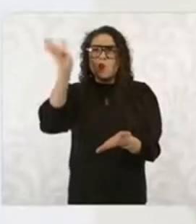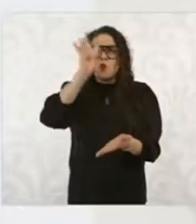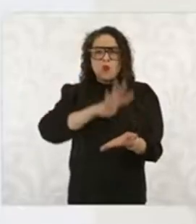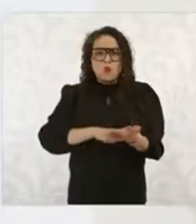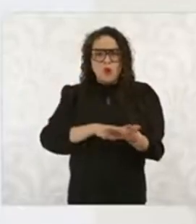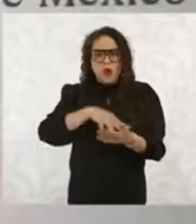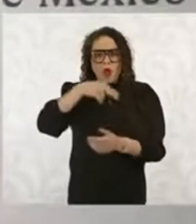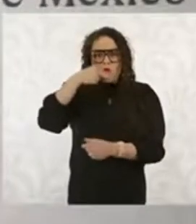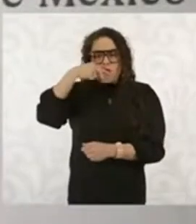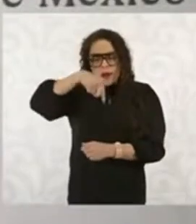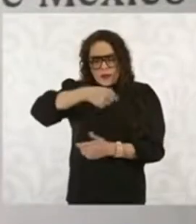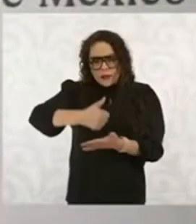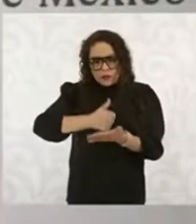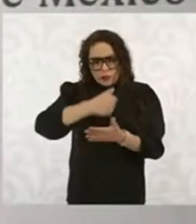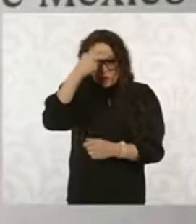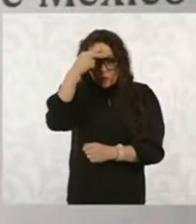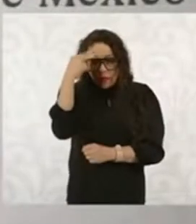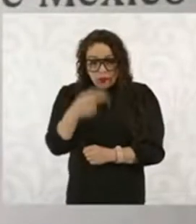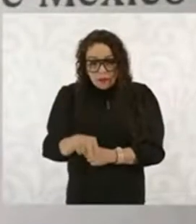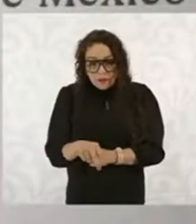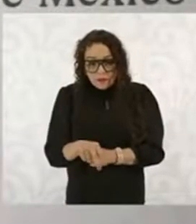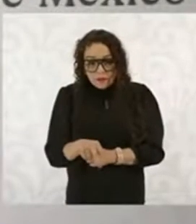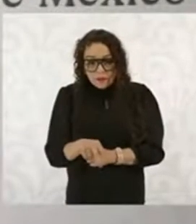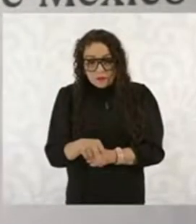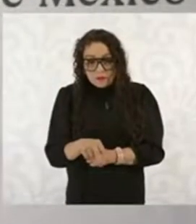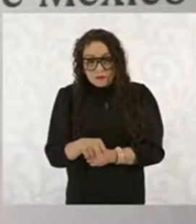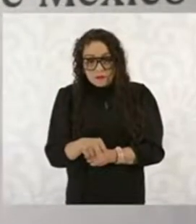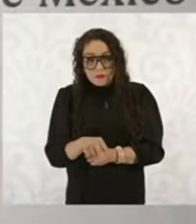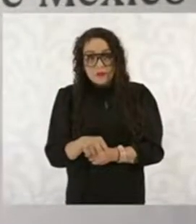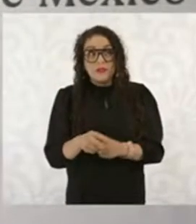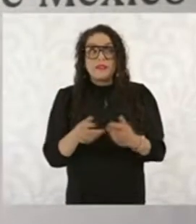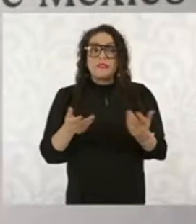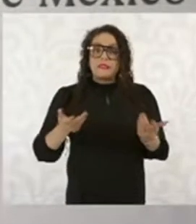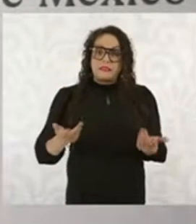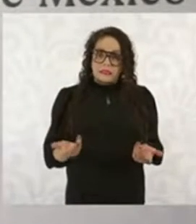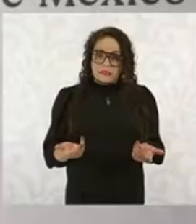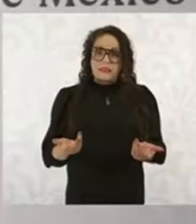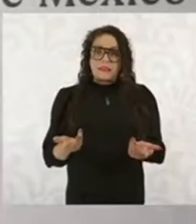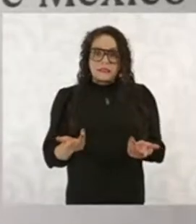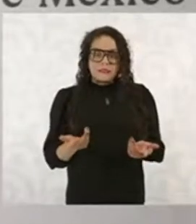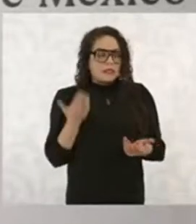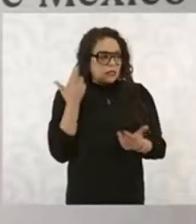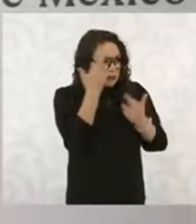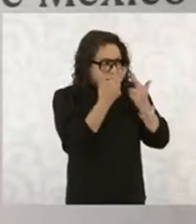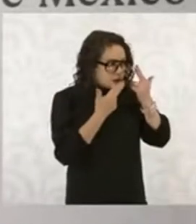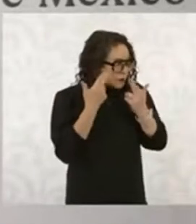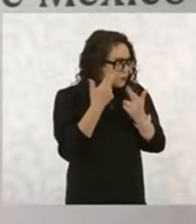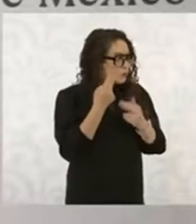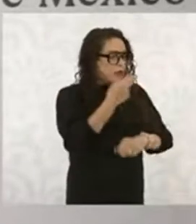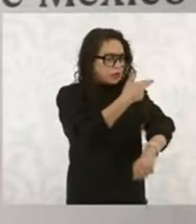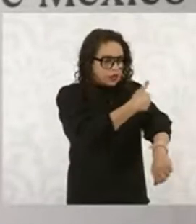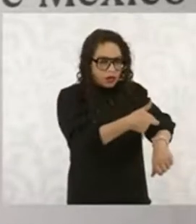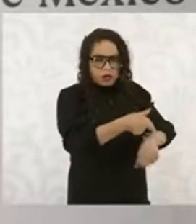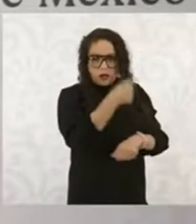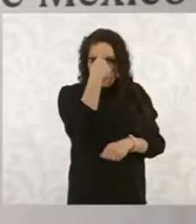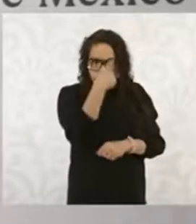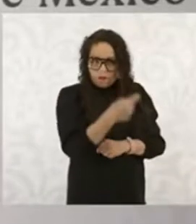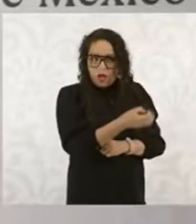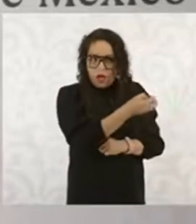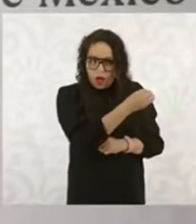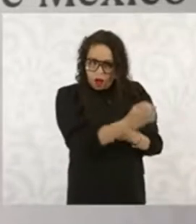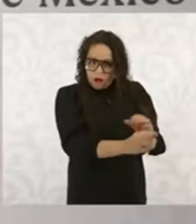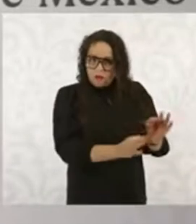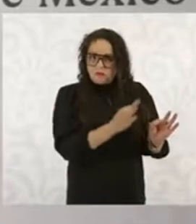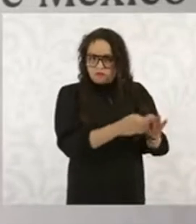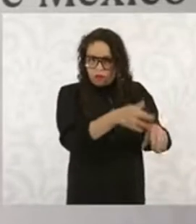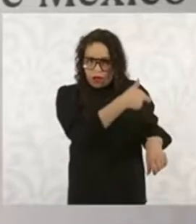de desprivatización de concesiones de agua o poner en orden concesiones de agua. Y además, el día de hoy